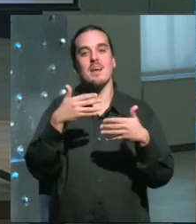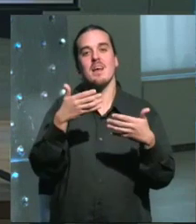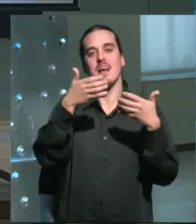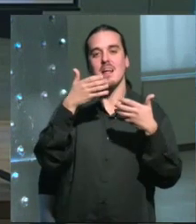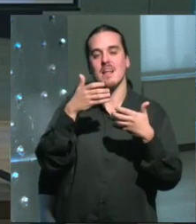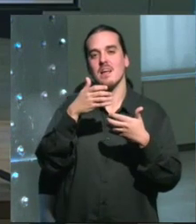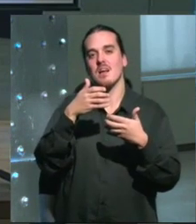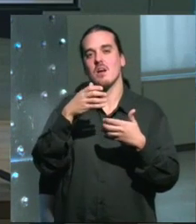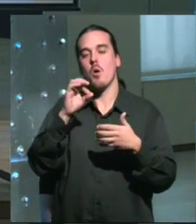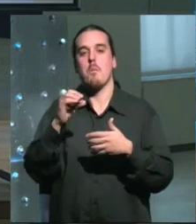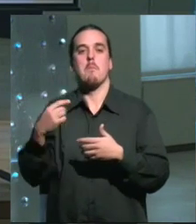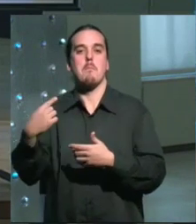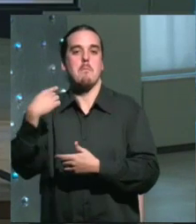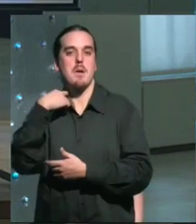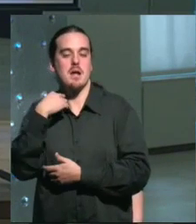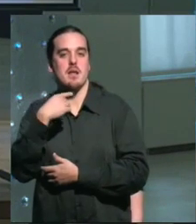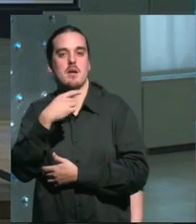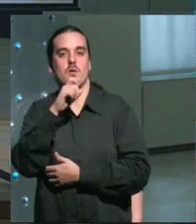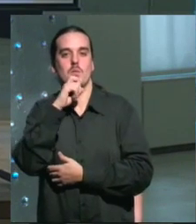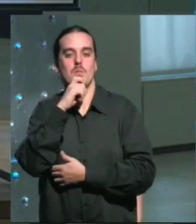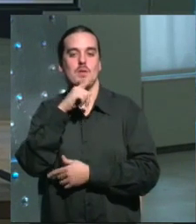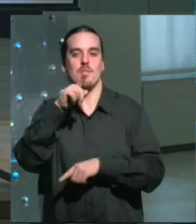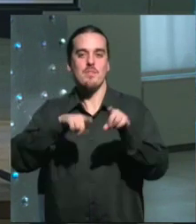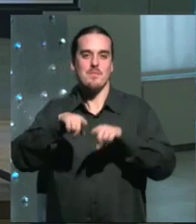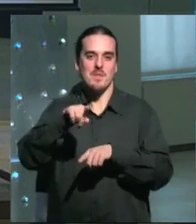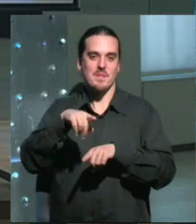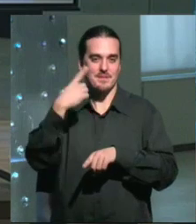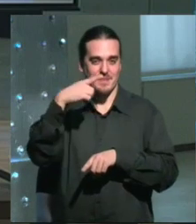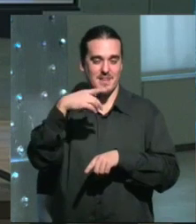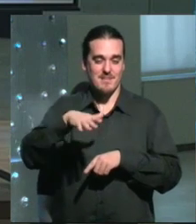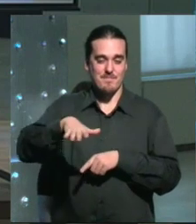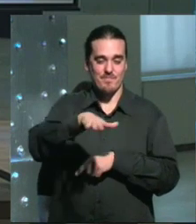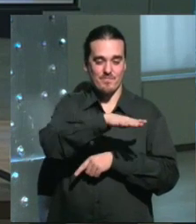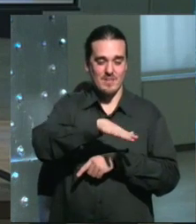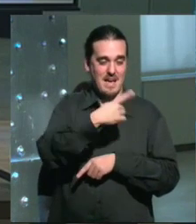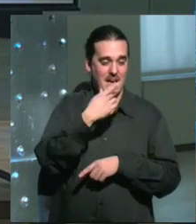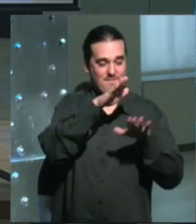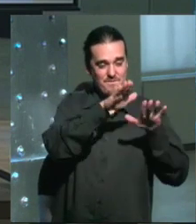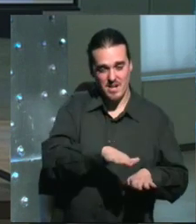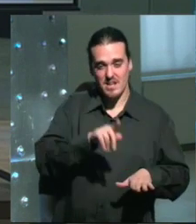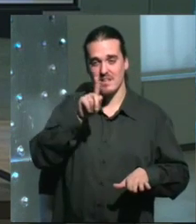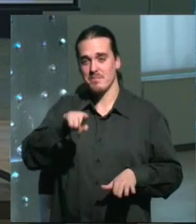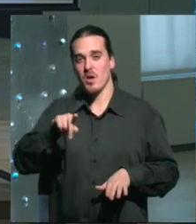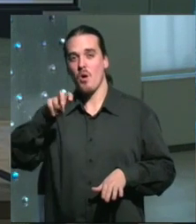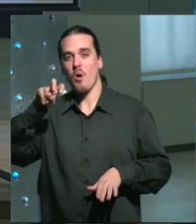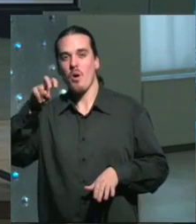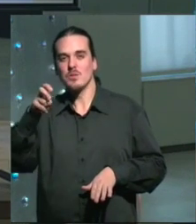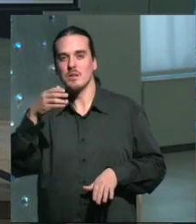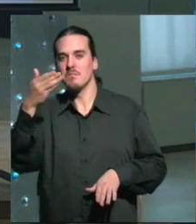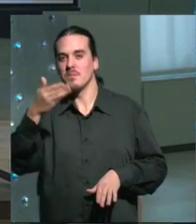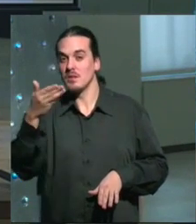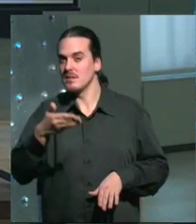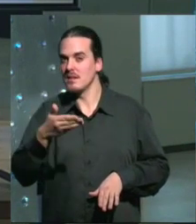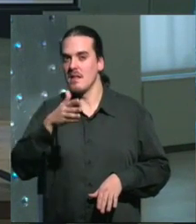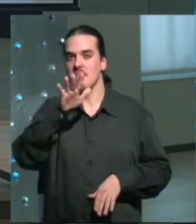medio. Tenemos a nuestras bases de fieles, incondicionales, y luego está ese 5 o 10% de la población que son indecisos, que toman la decisión